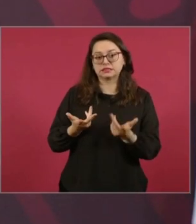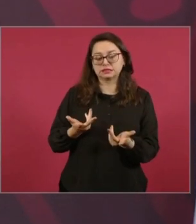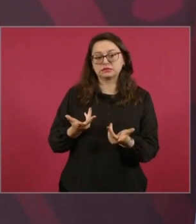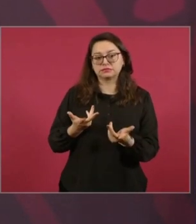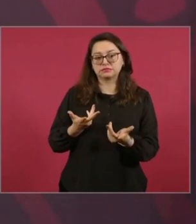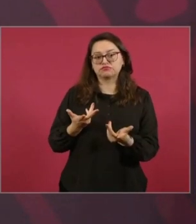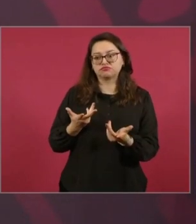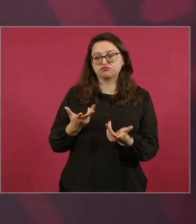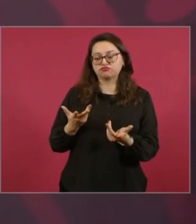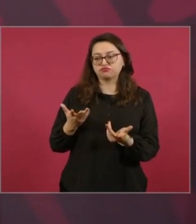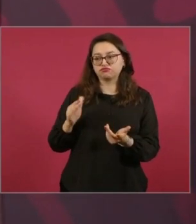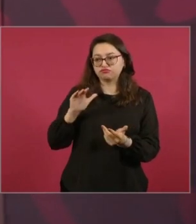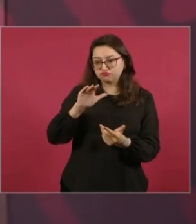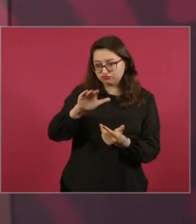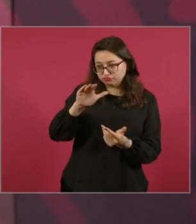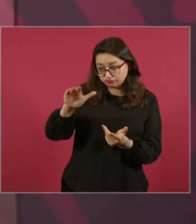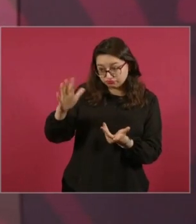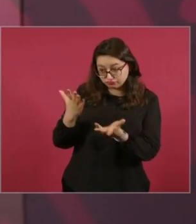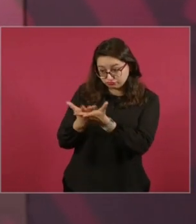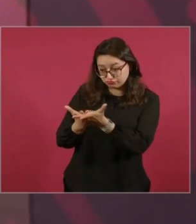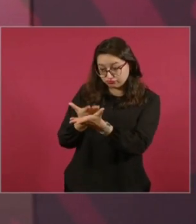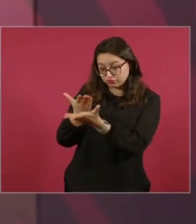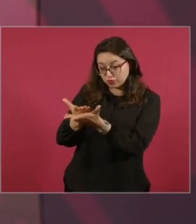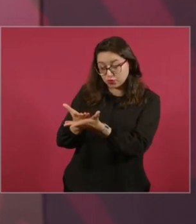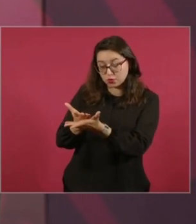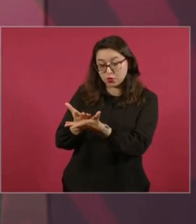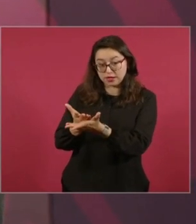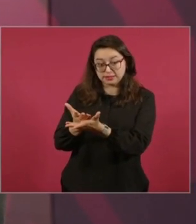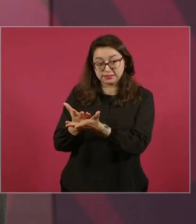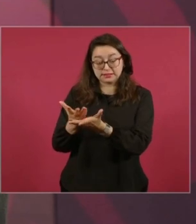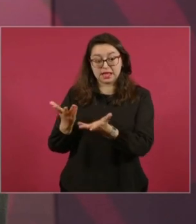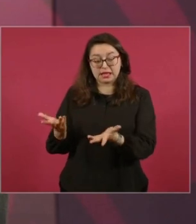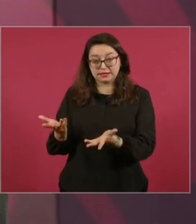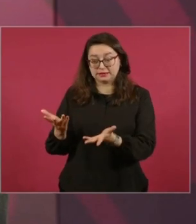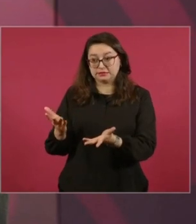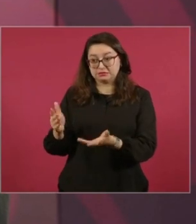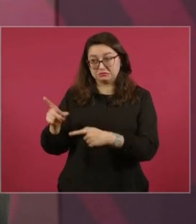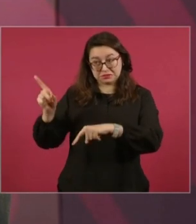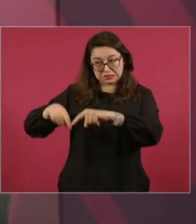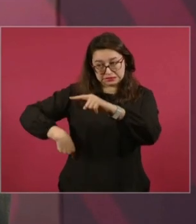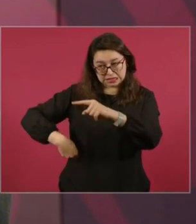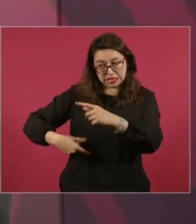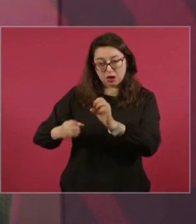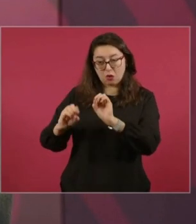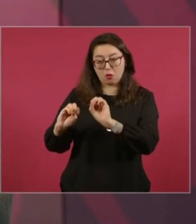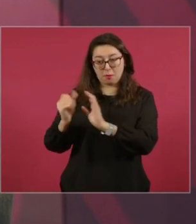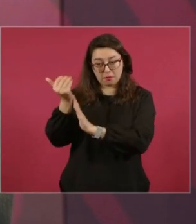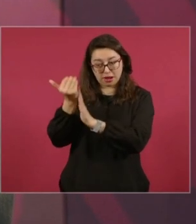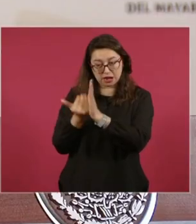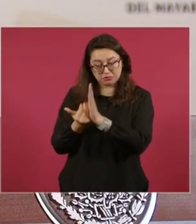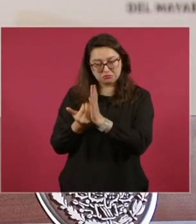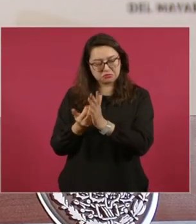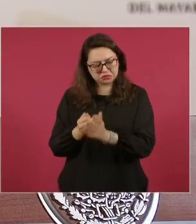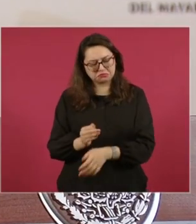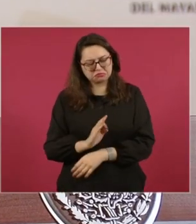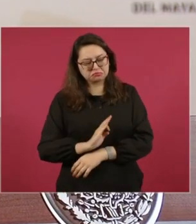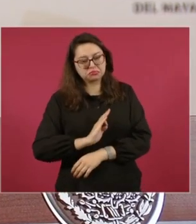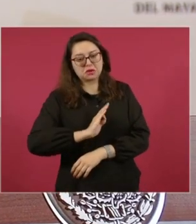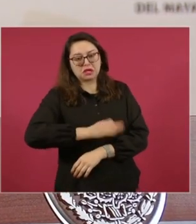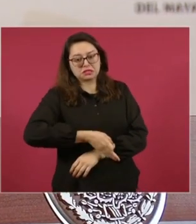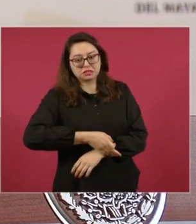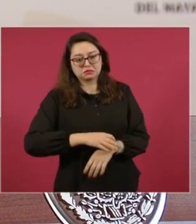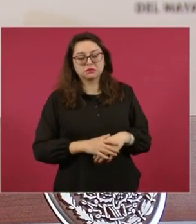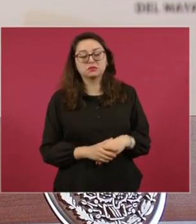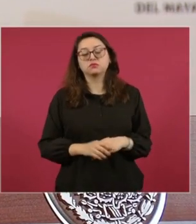aceptan, ¿no?, propuestas, como en el caso de la caseta de